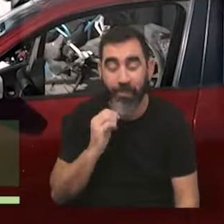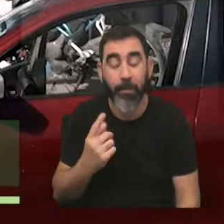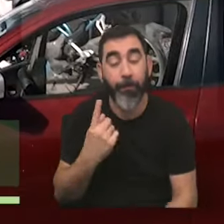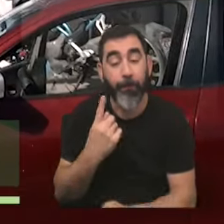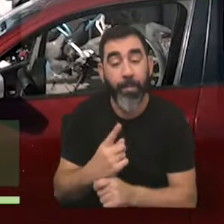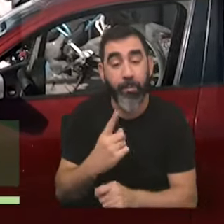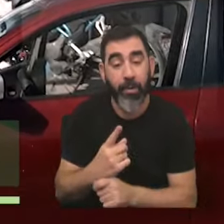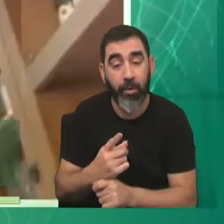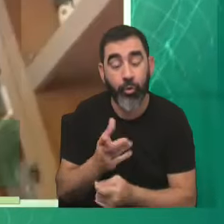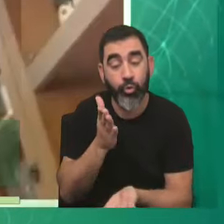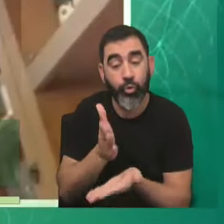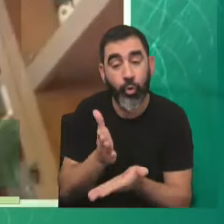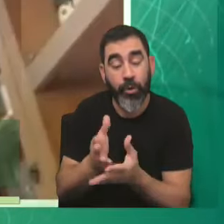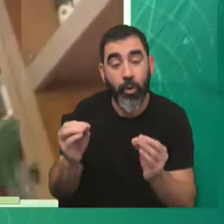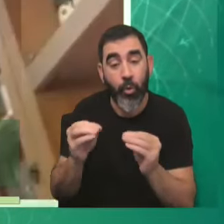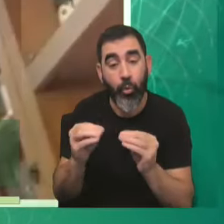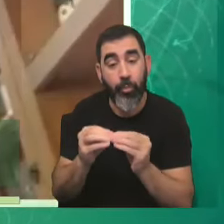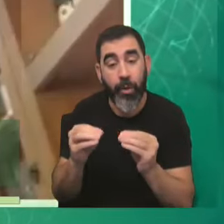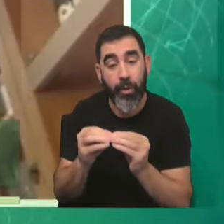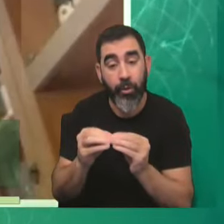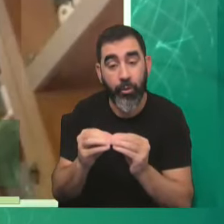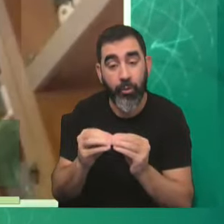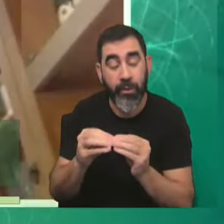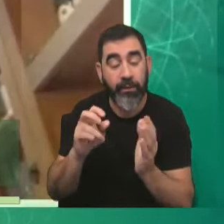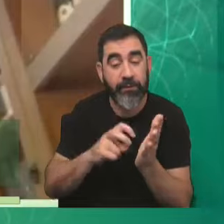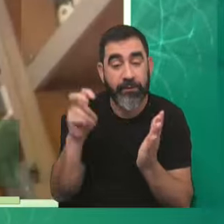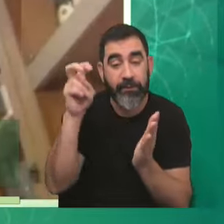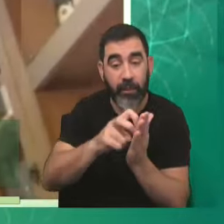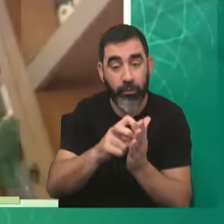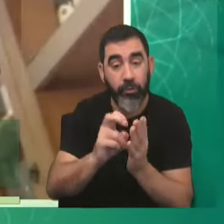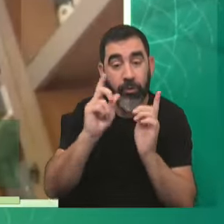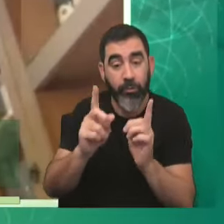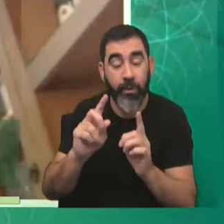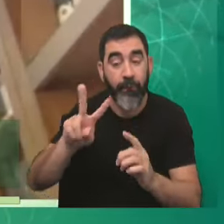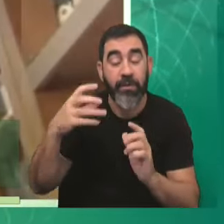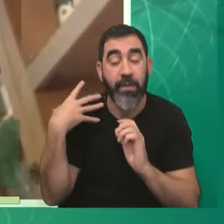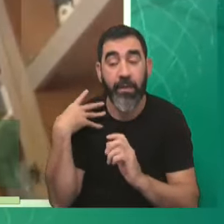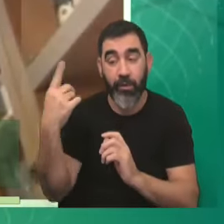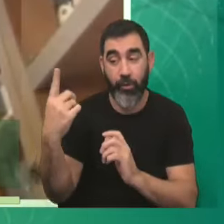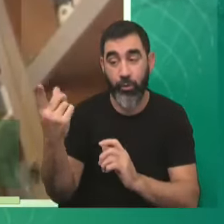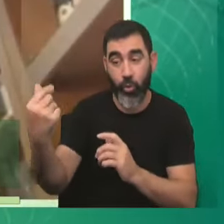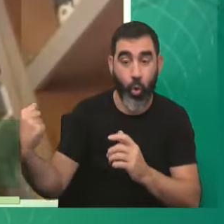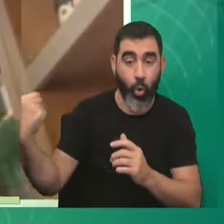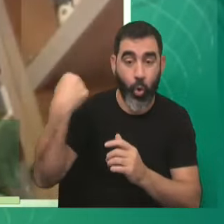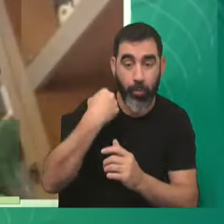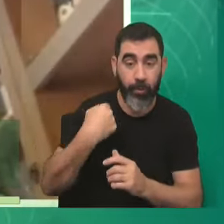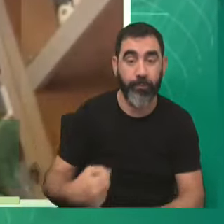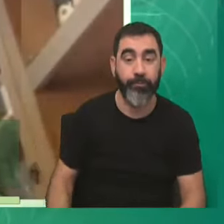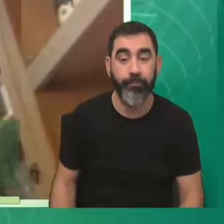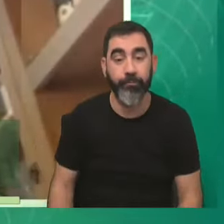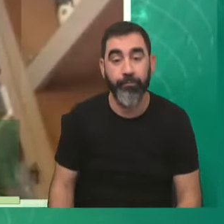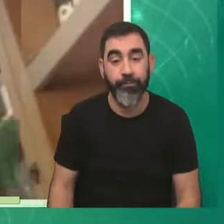instancia solidarizarnos con los compañeros de toda la comunidad de salto Y en especial con el subdirector el cual fue el agredido